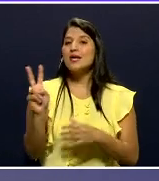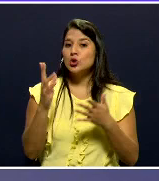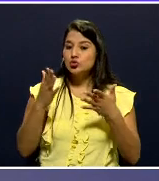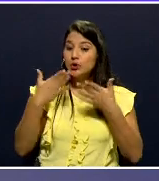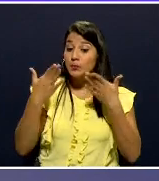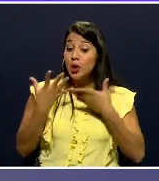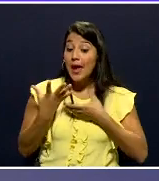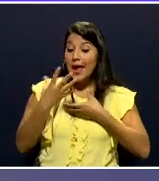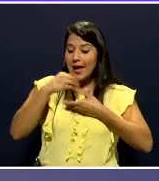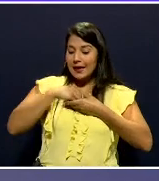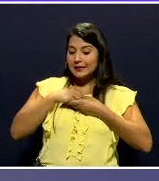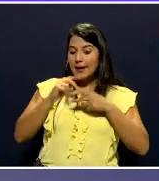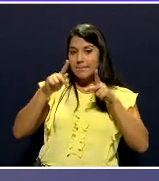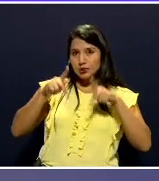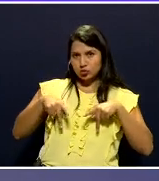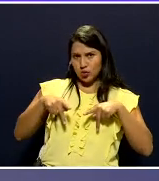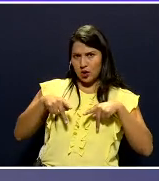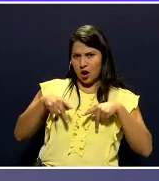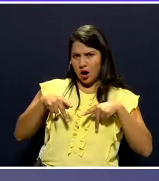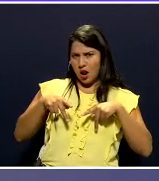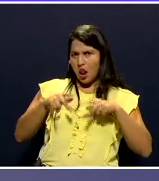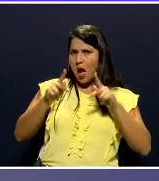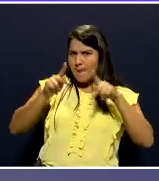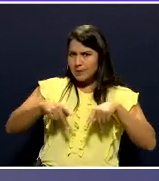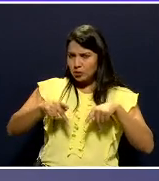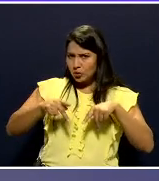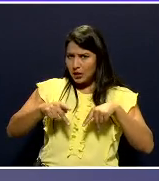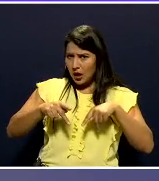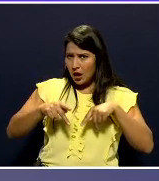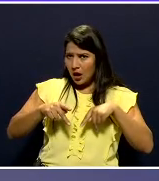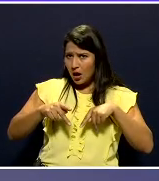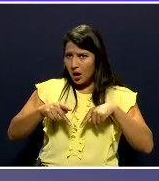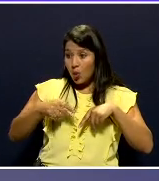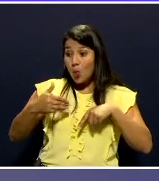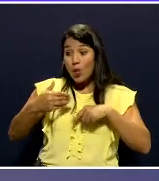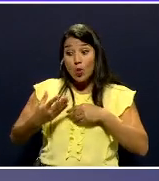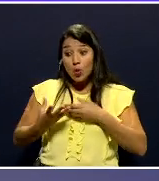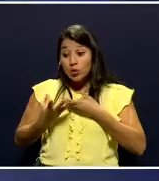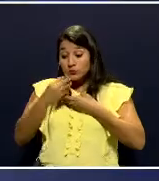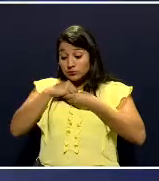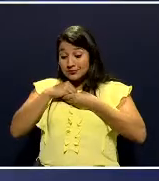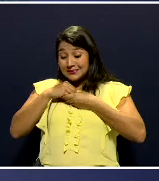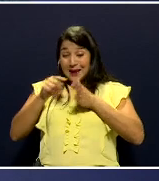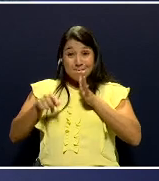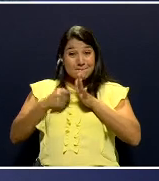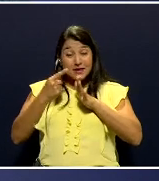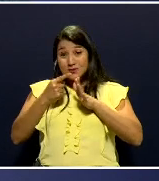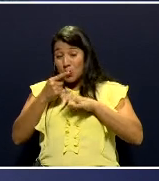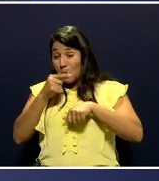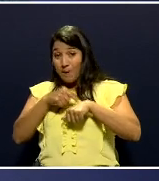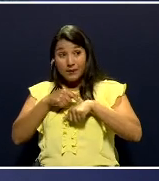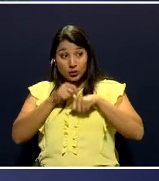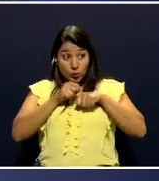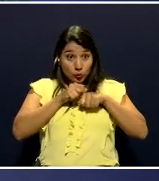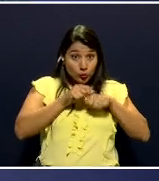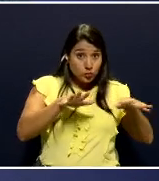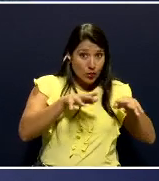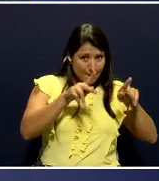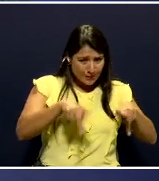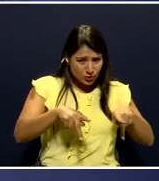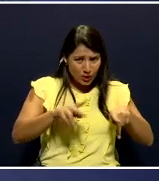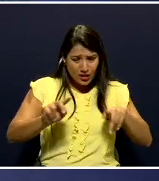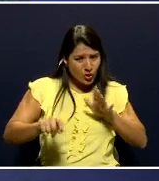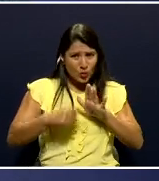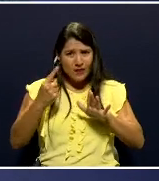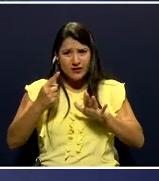ser humano, esta persona puede empezar a contagiar a otras personas? Desde el momento en que el virus llega